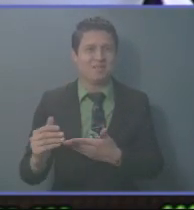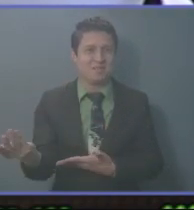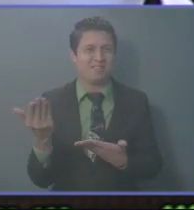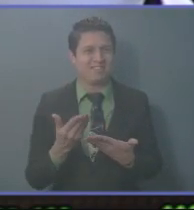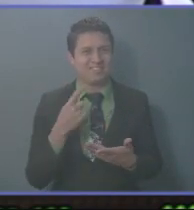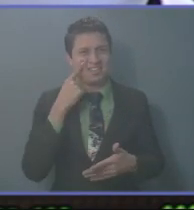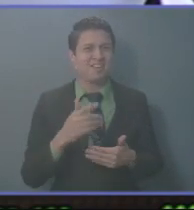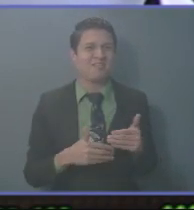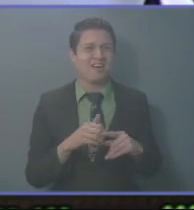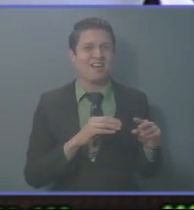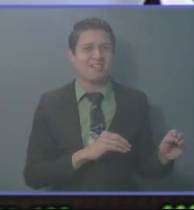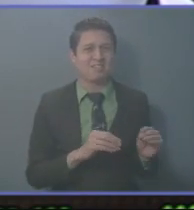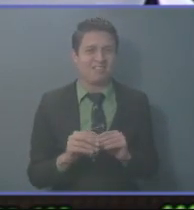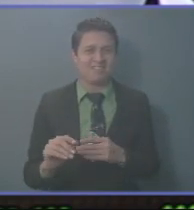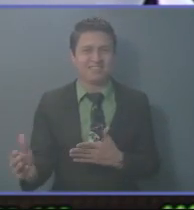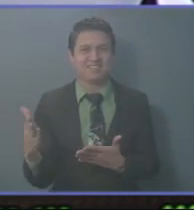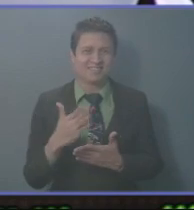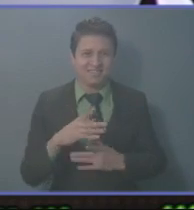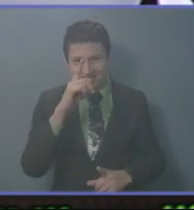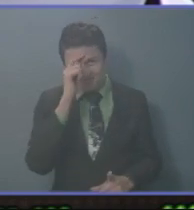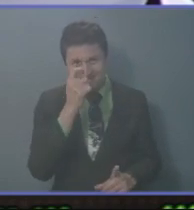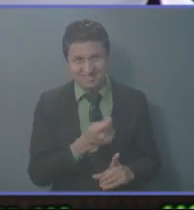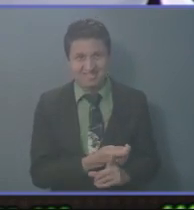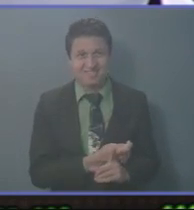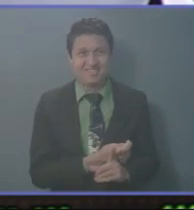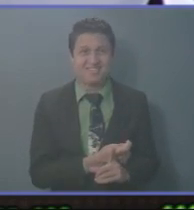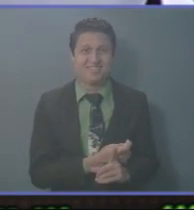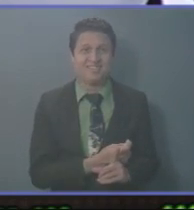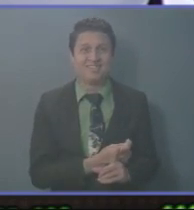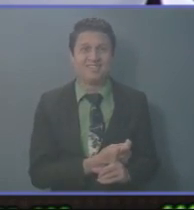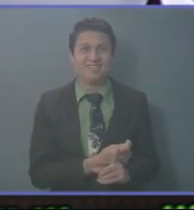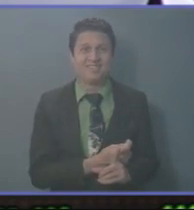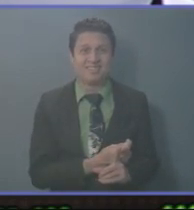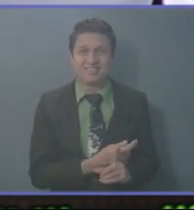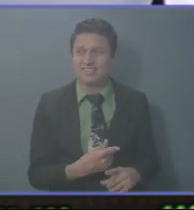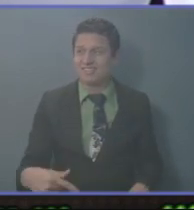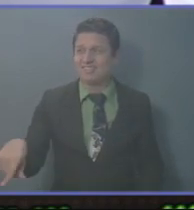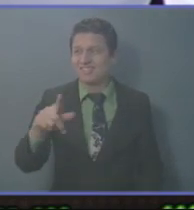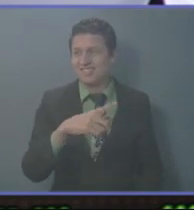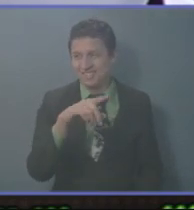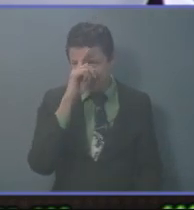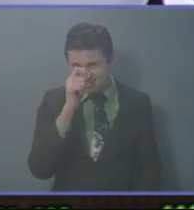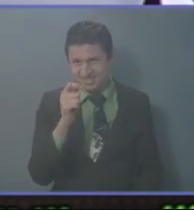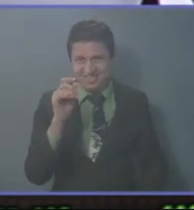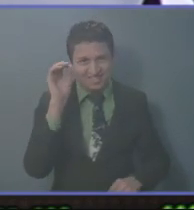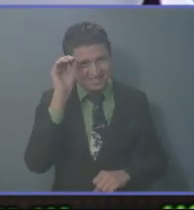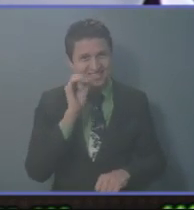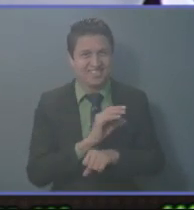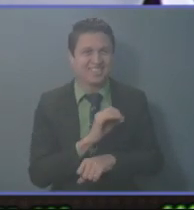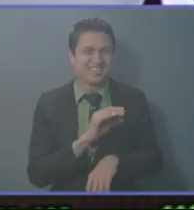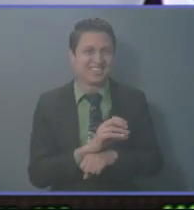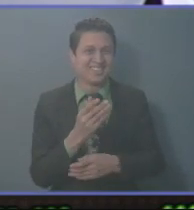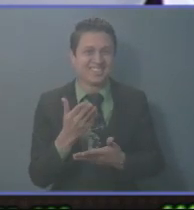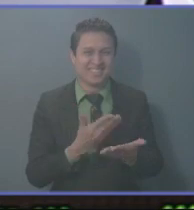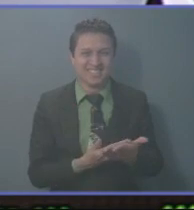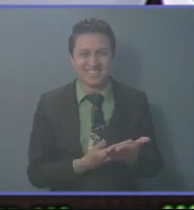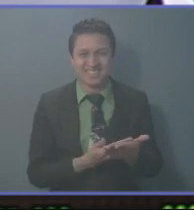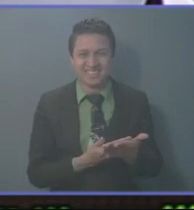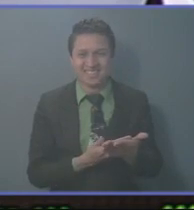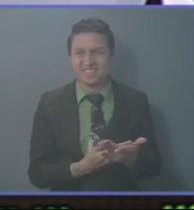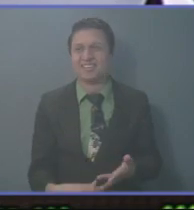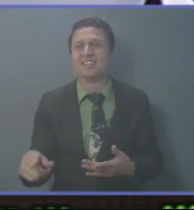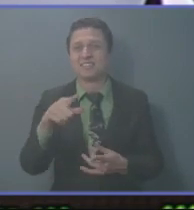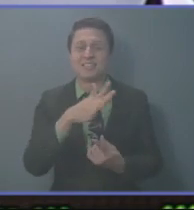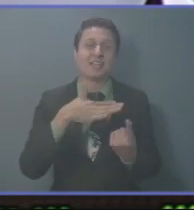sector del transporte público de pasajeros. Todo lo cual obedeció a la evolución y a la solidez de